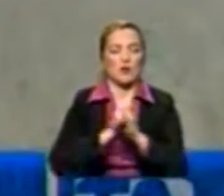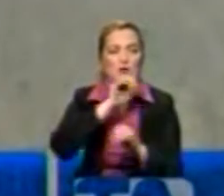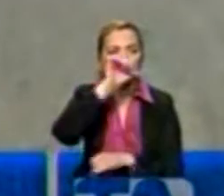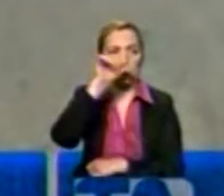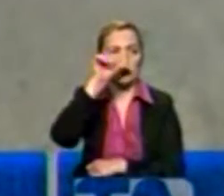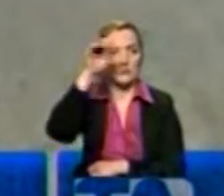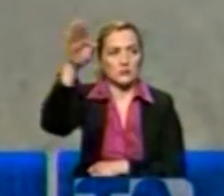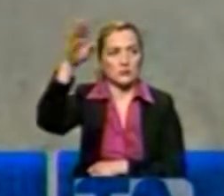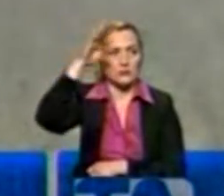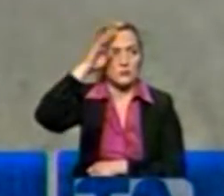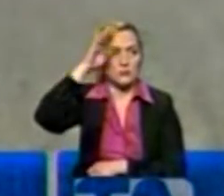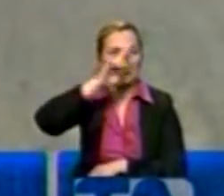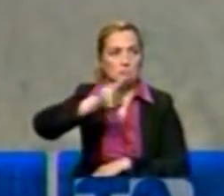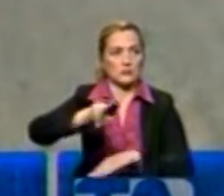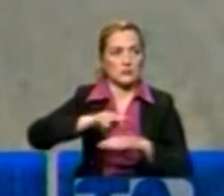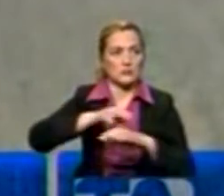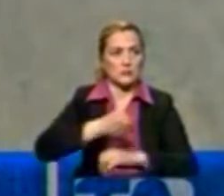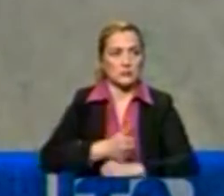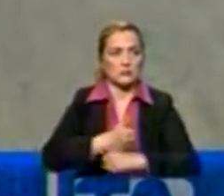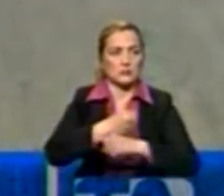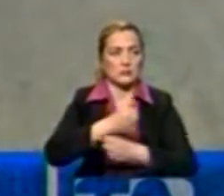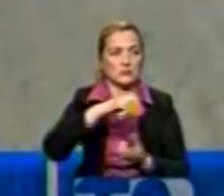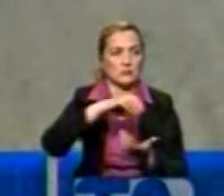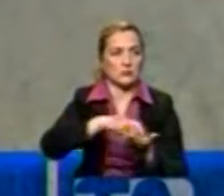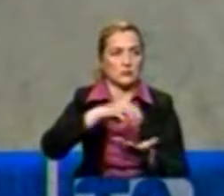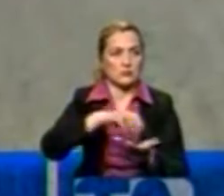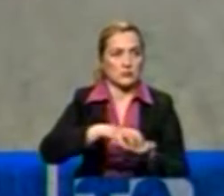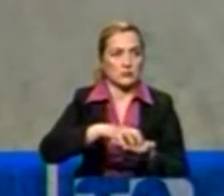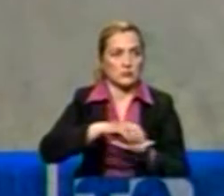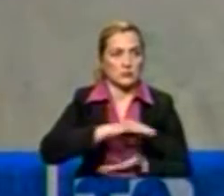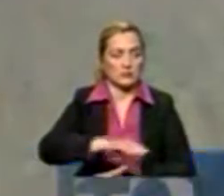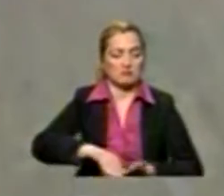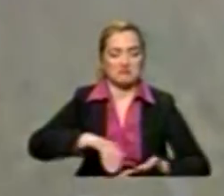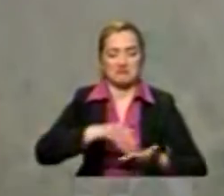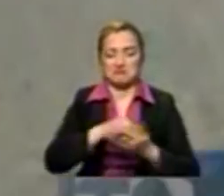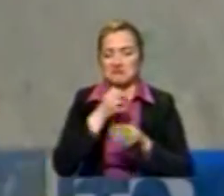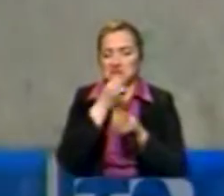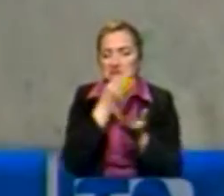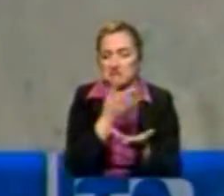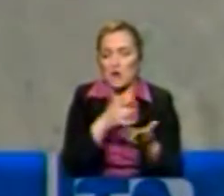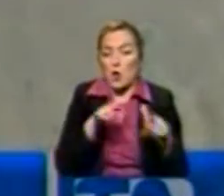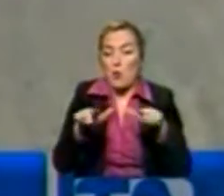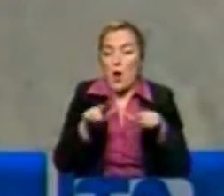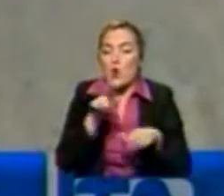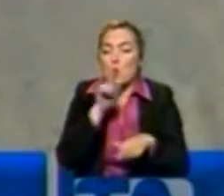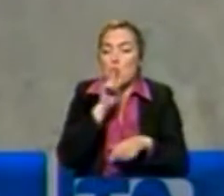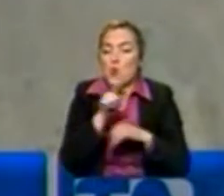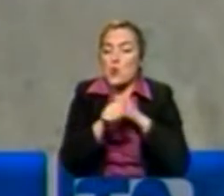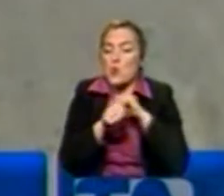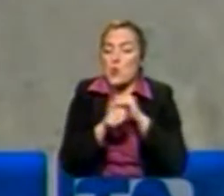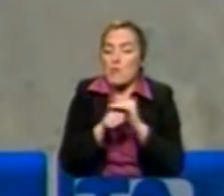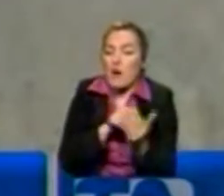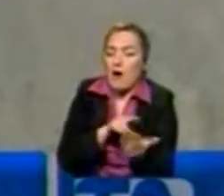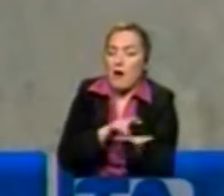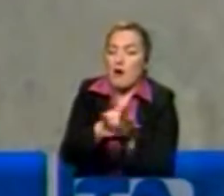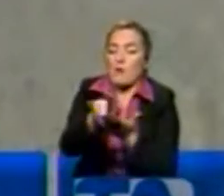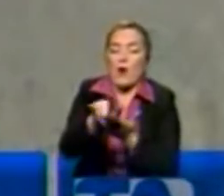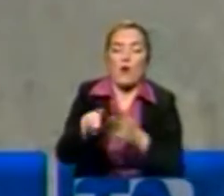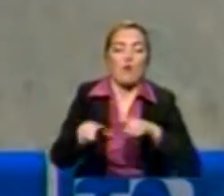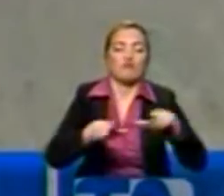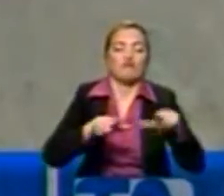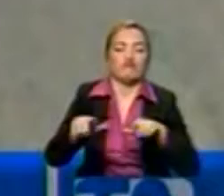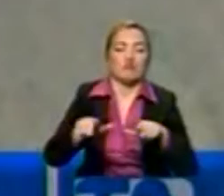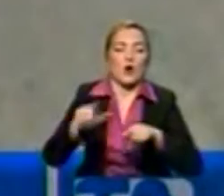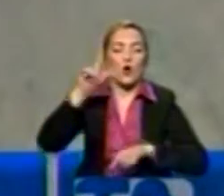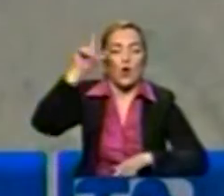Policía Nacional y autoridades de la provincia de Manabí tienen información que existirían más pistas clandestinas que están funcionando en estas tierras apetecidas por estas